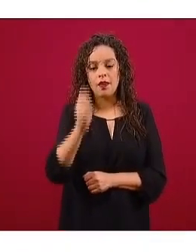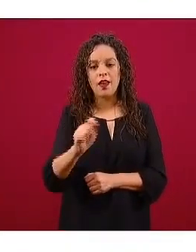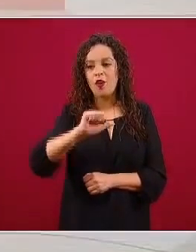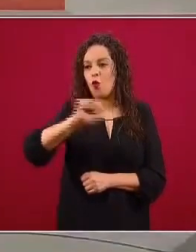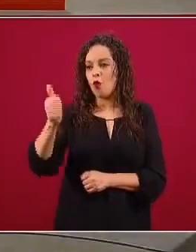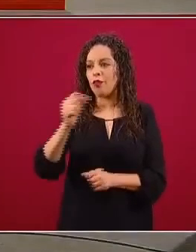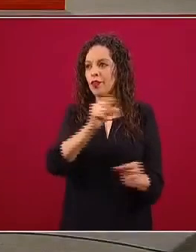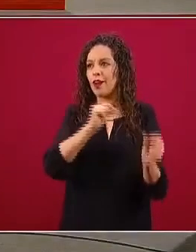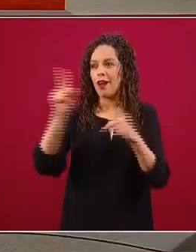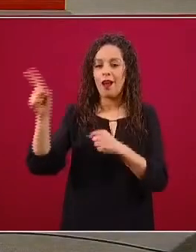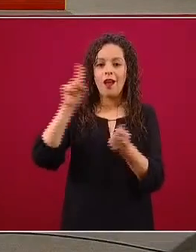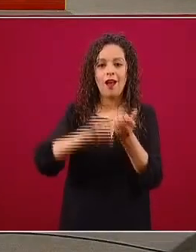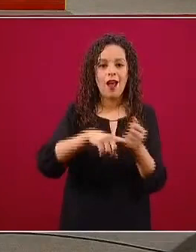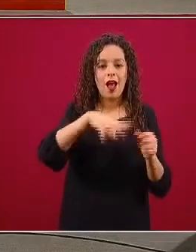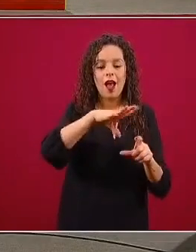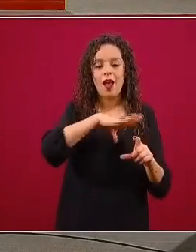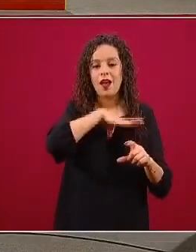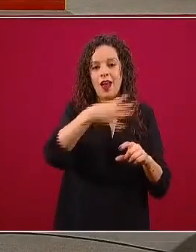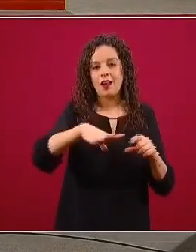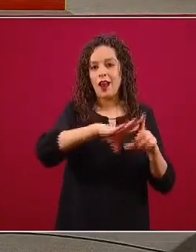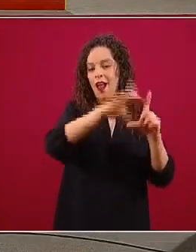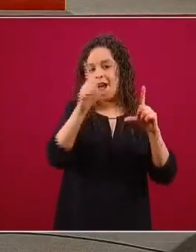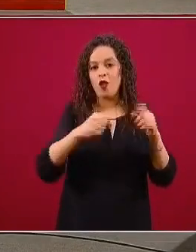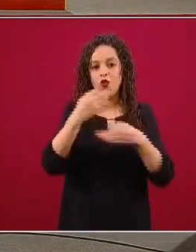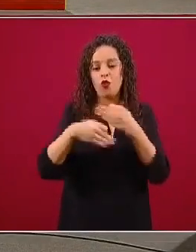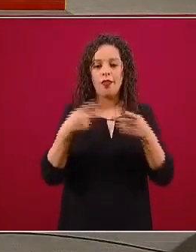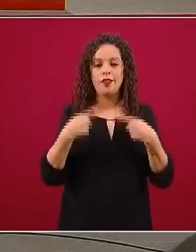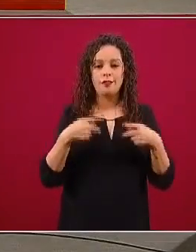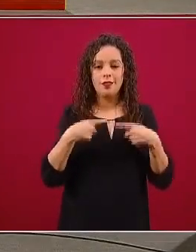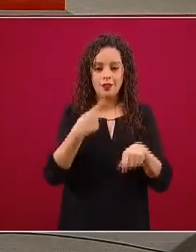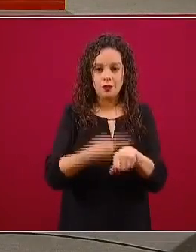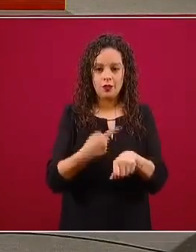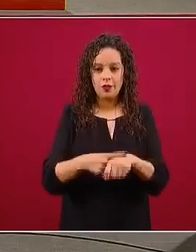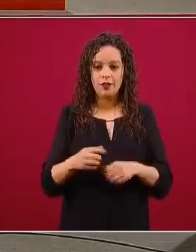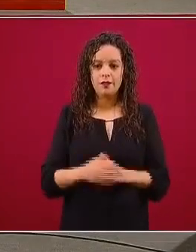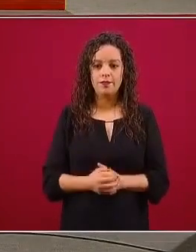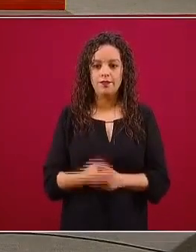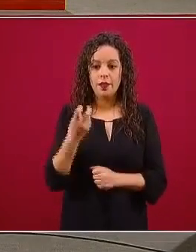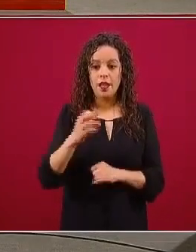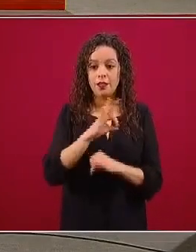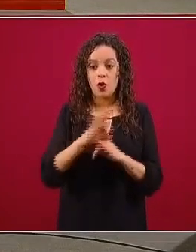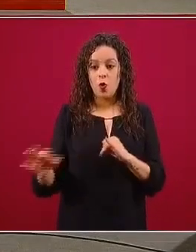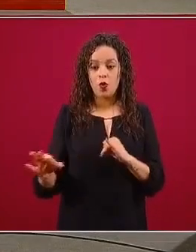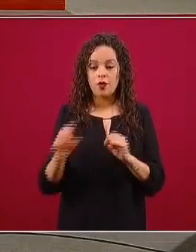general. Me parece que es la última diapositiva. Bien, sería entonces la